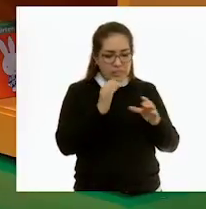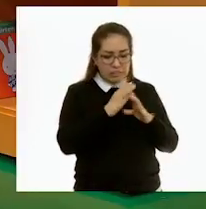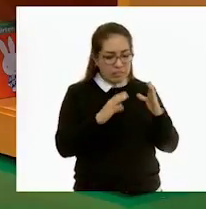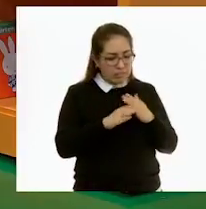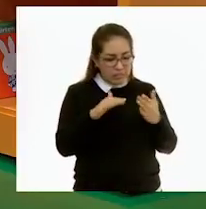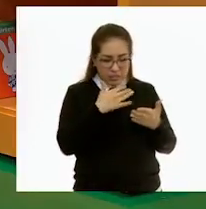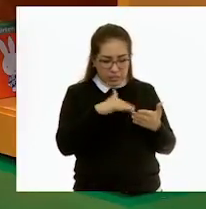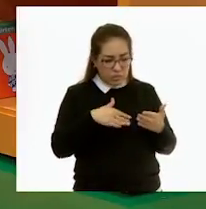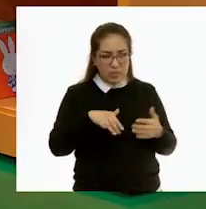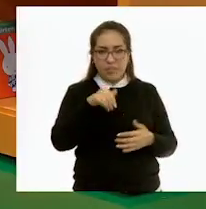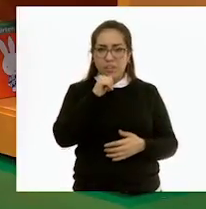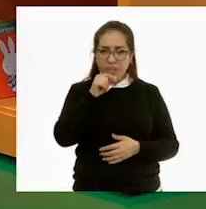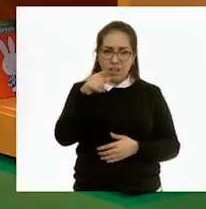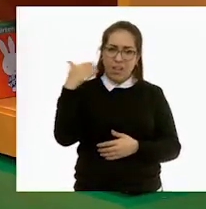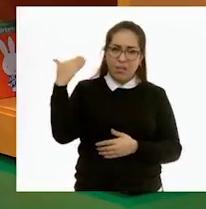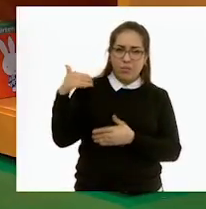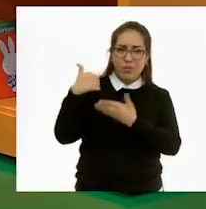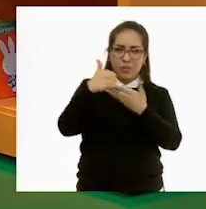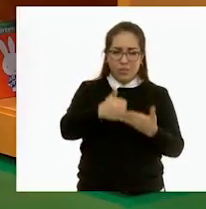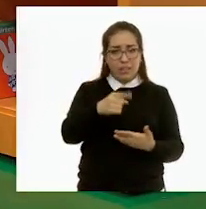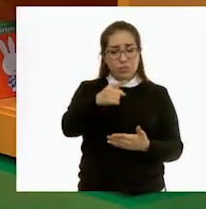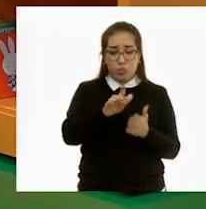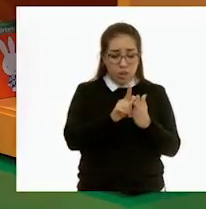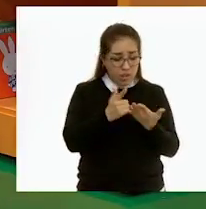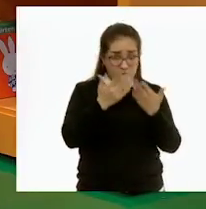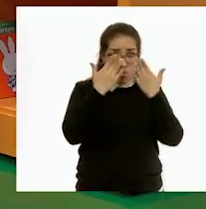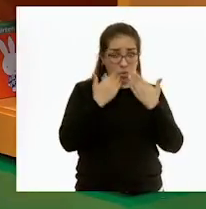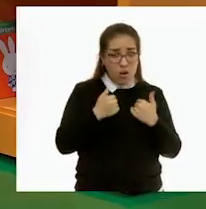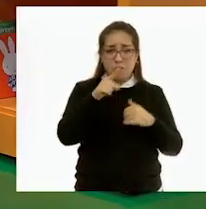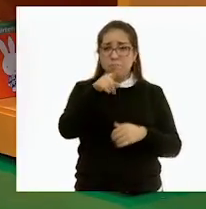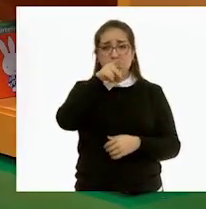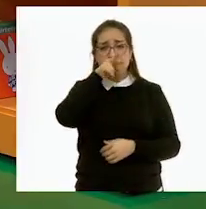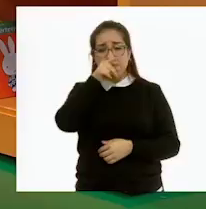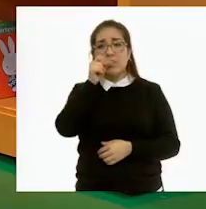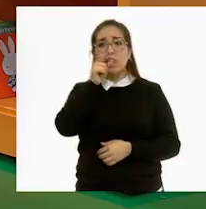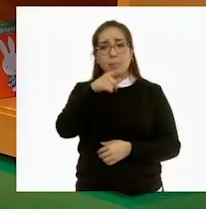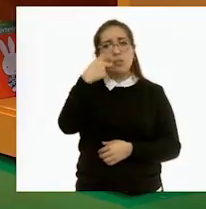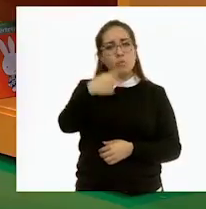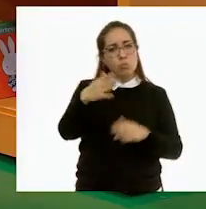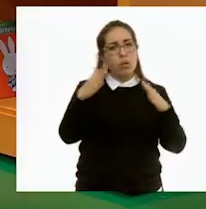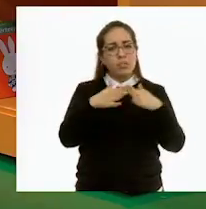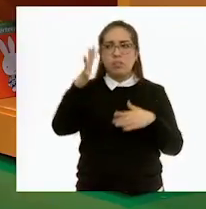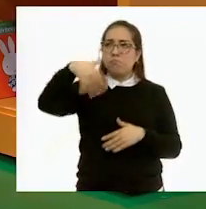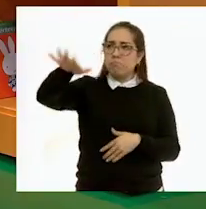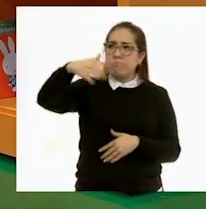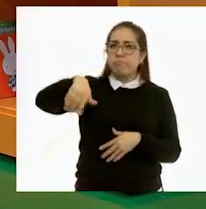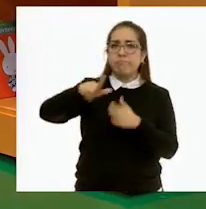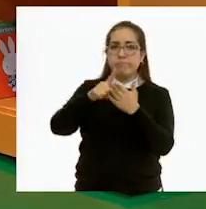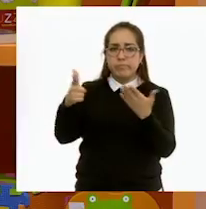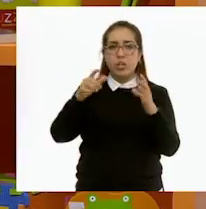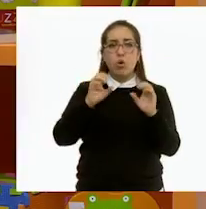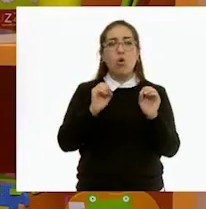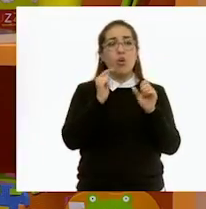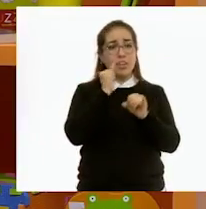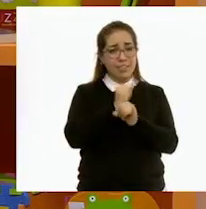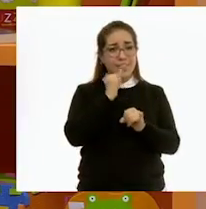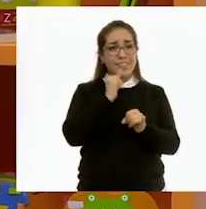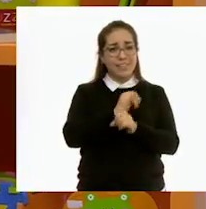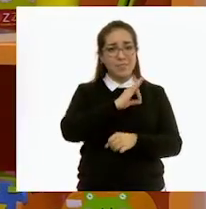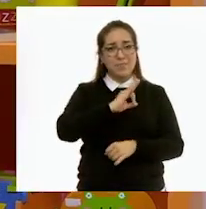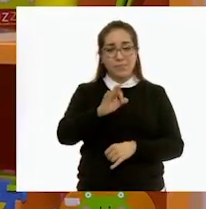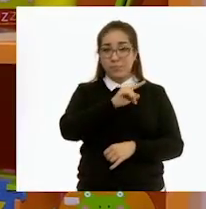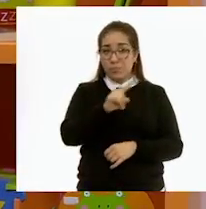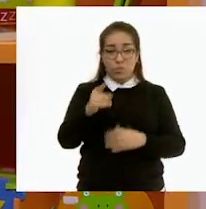lees. Si no lo tienes, no te preocupes. También puedes consultar en algún libro de tu casa o en internet. Si